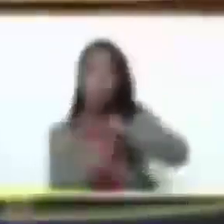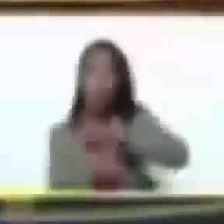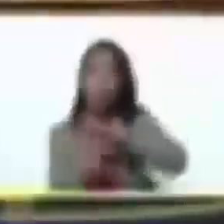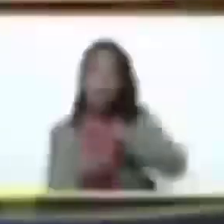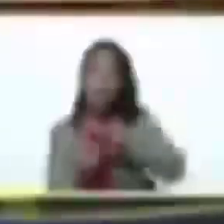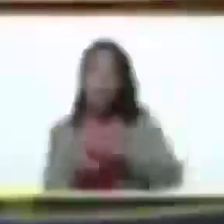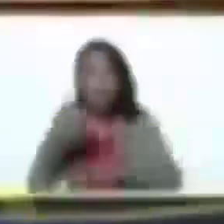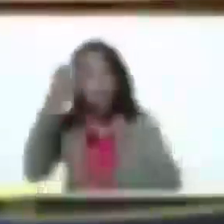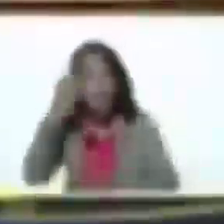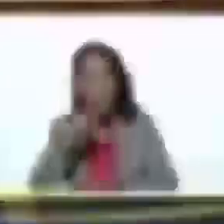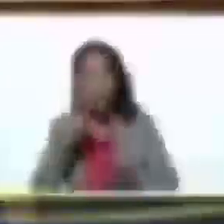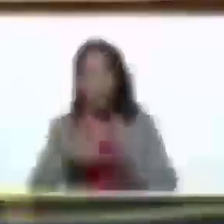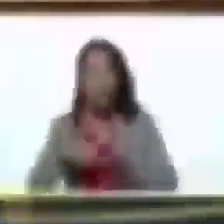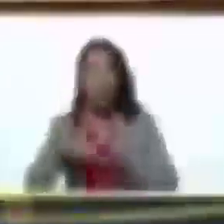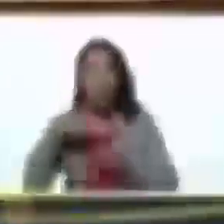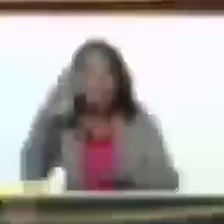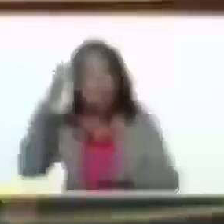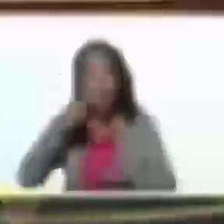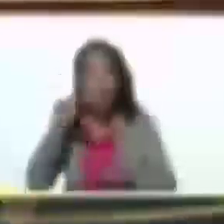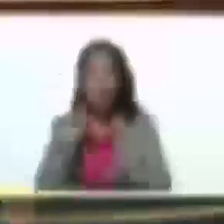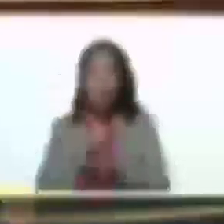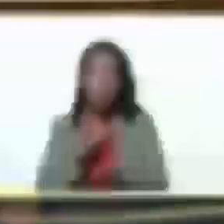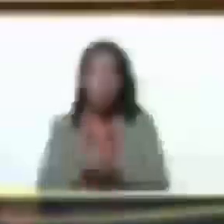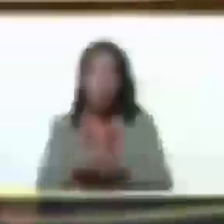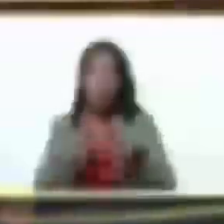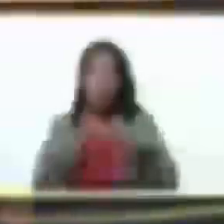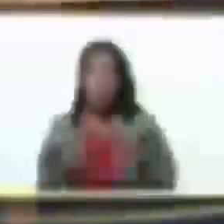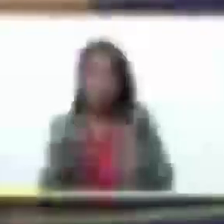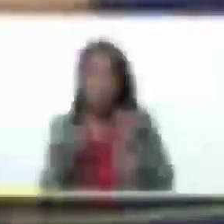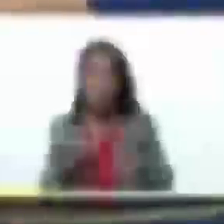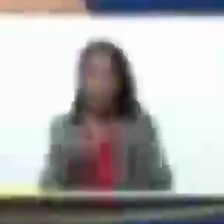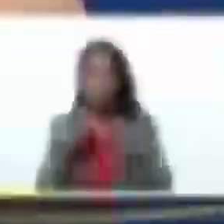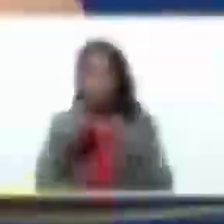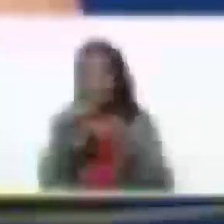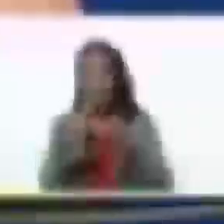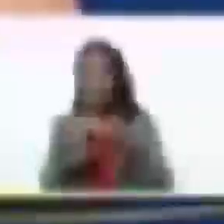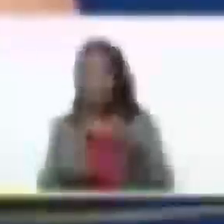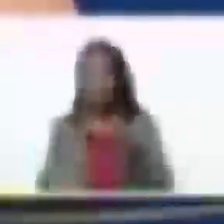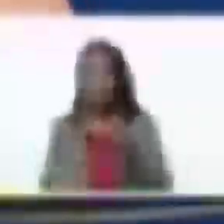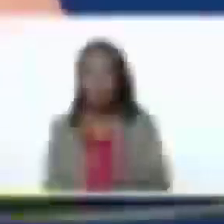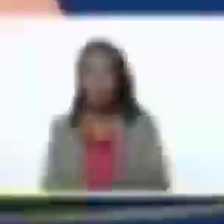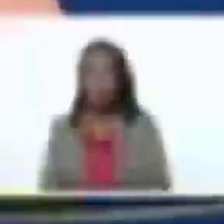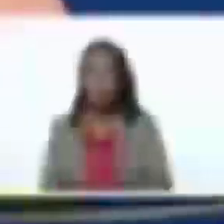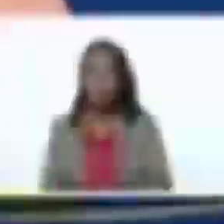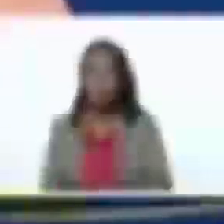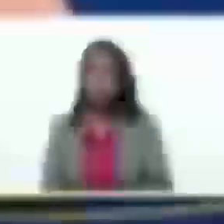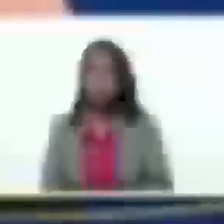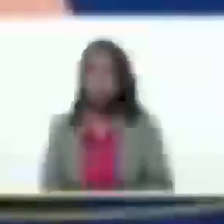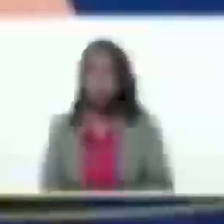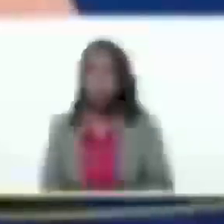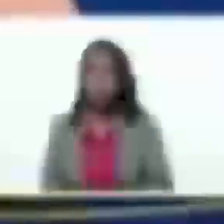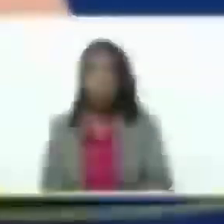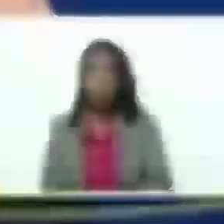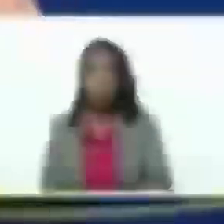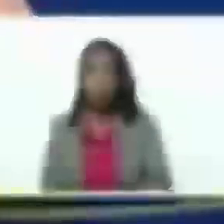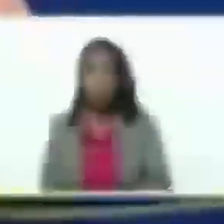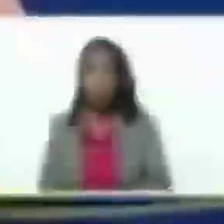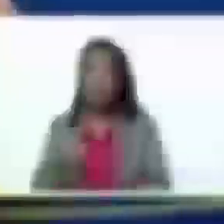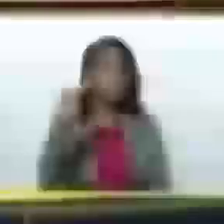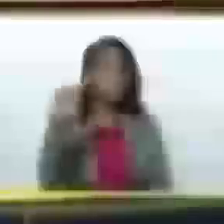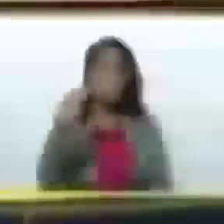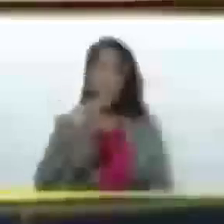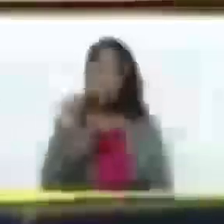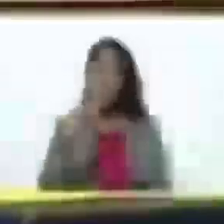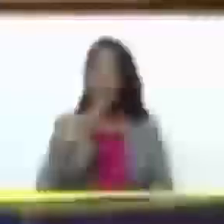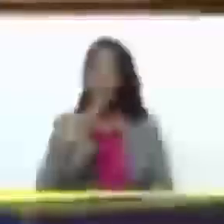más nunca tengamos que ver con los gringos en materia de autonomía, de independencia y todo lo demás. Bueno, vamos a dejar